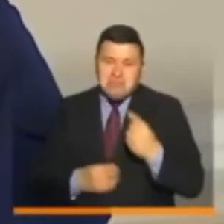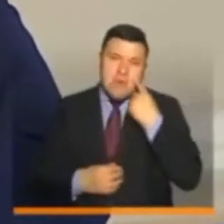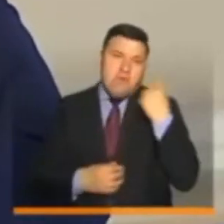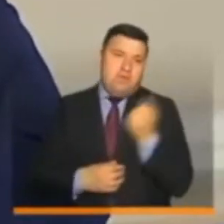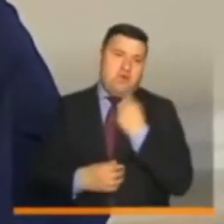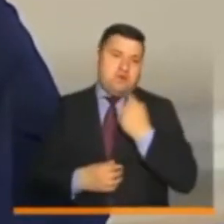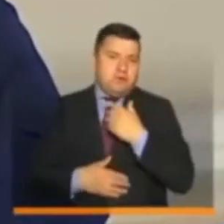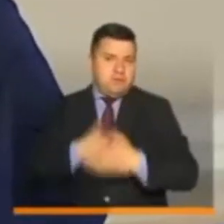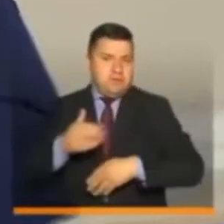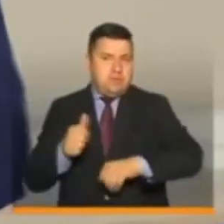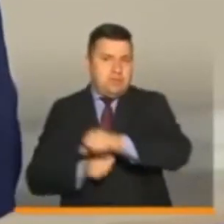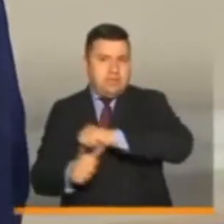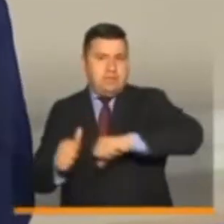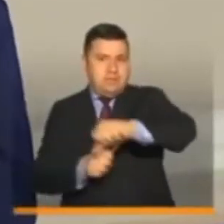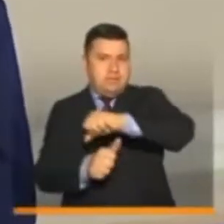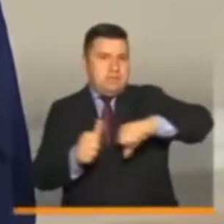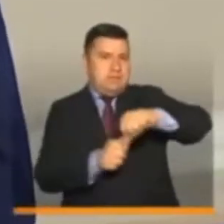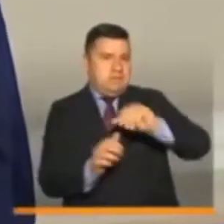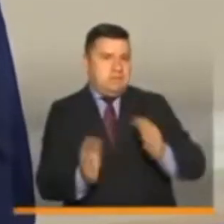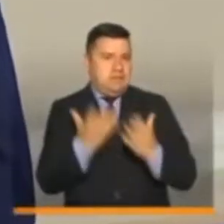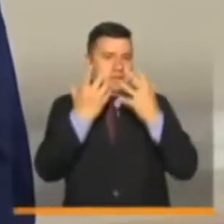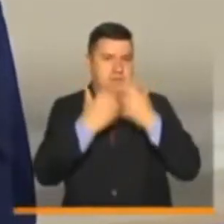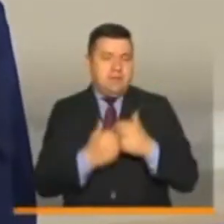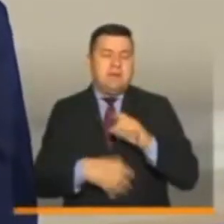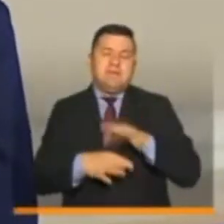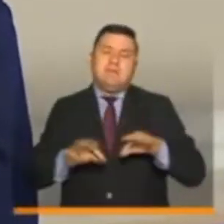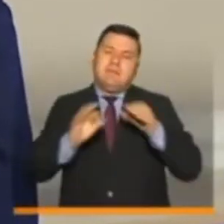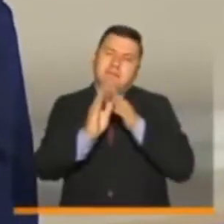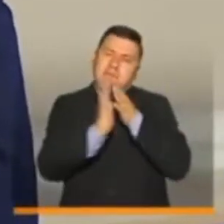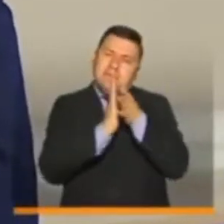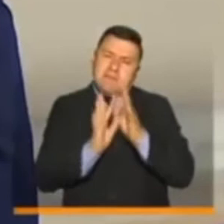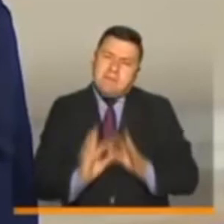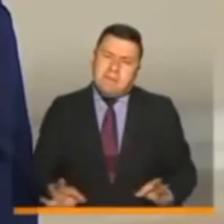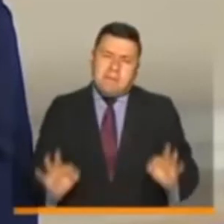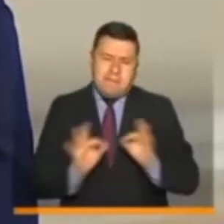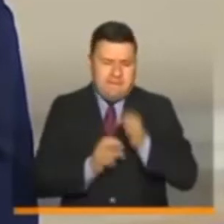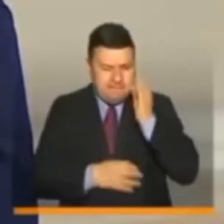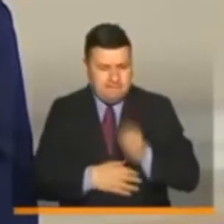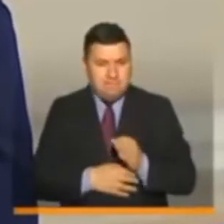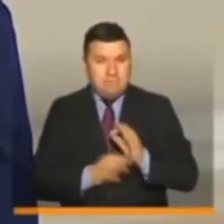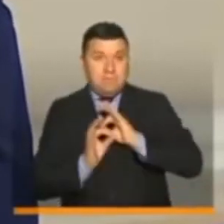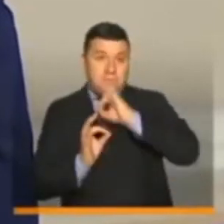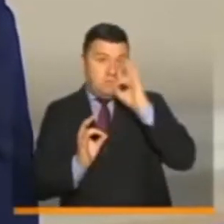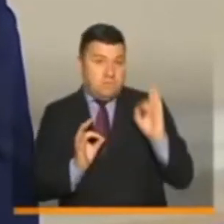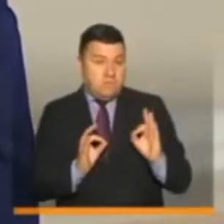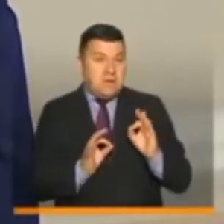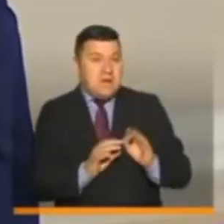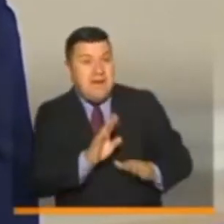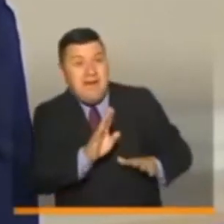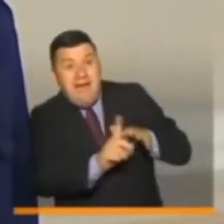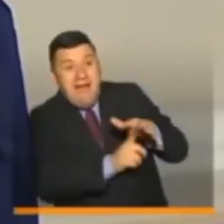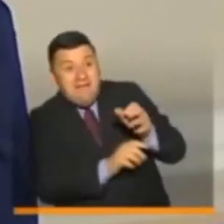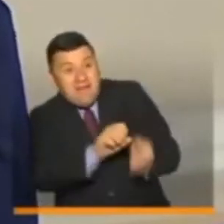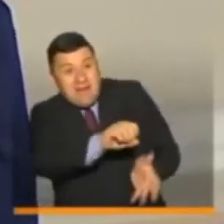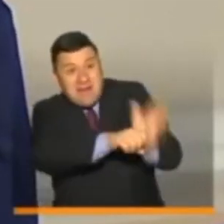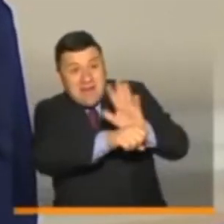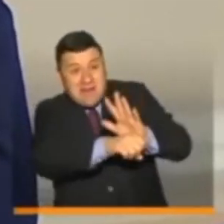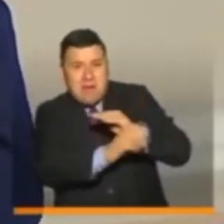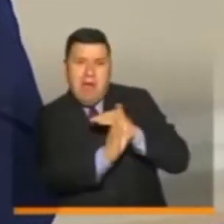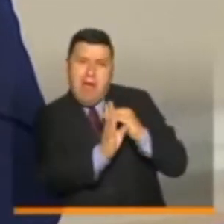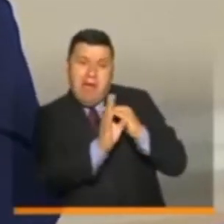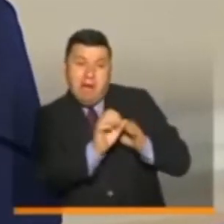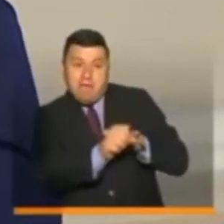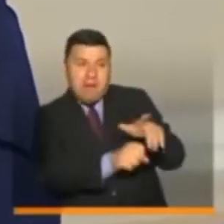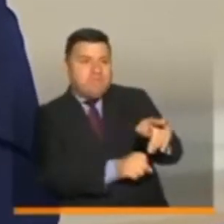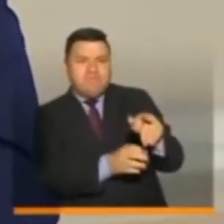en este proceso de reactivación con el mensaje siempre de que en estos casos de los municipios altamente afectados en COVID o moderados en